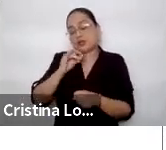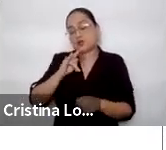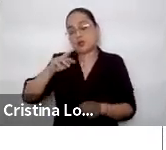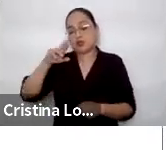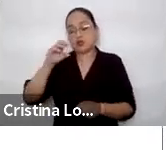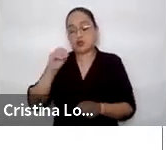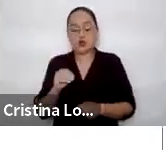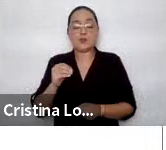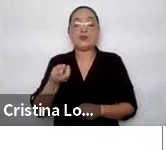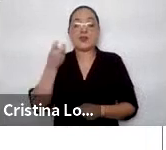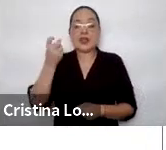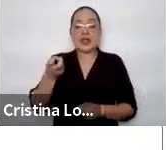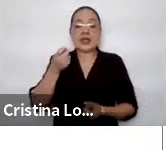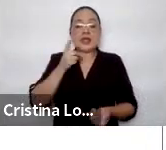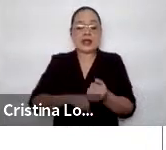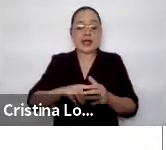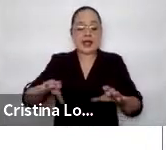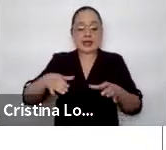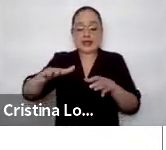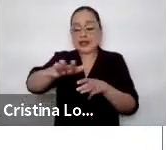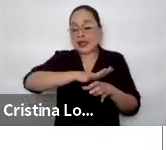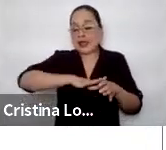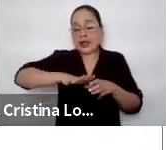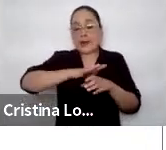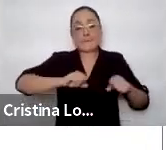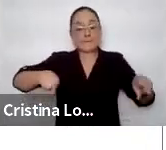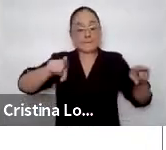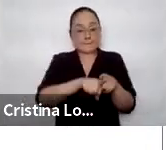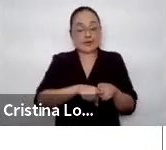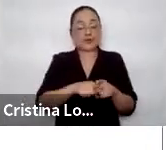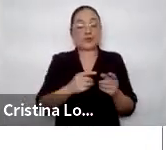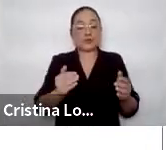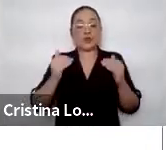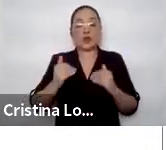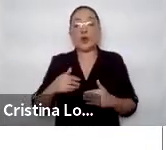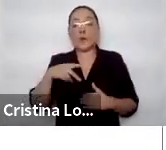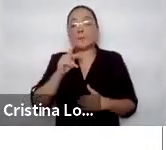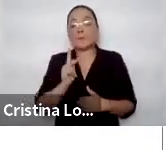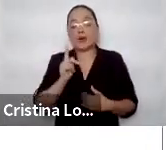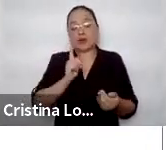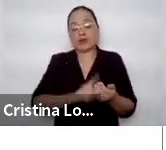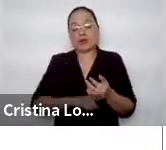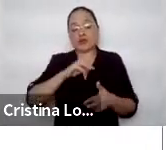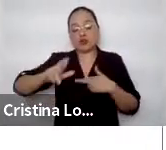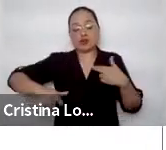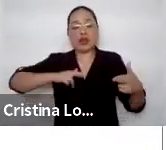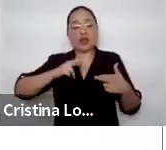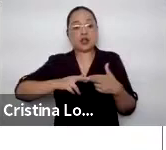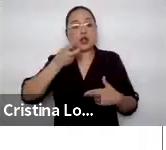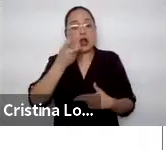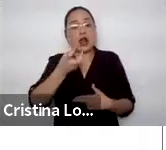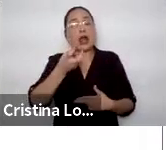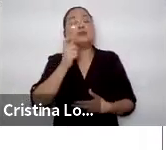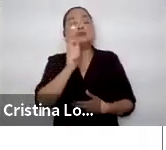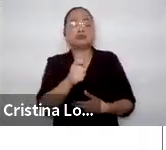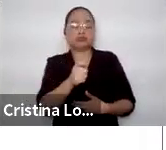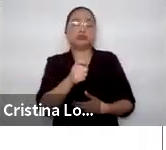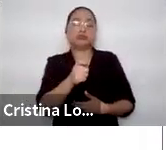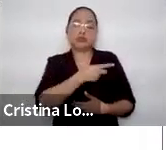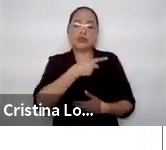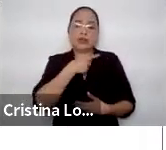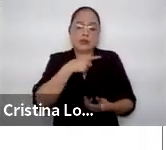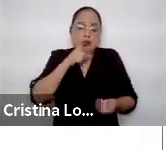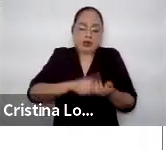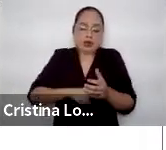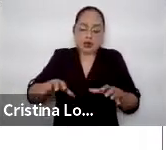circuito únicamente obliga a su circuito igual, pero a los plenos regionales, bueno, va a obligar a su región,